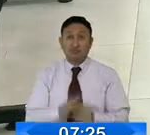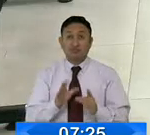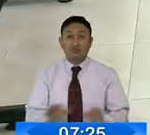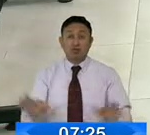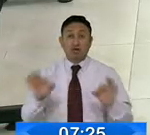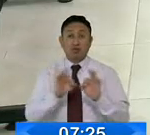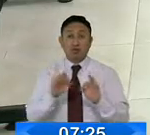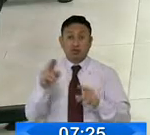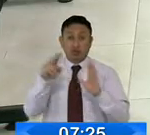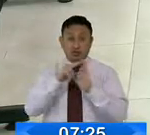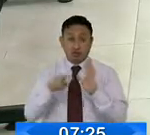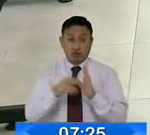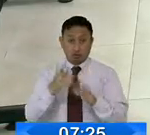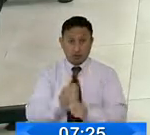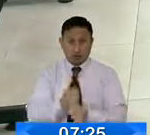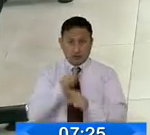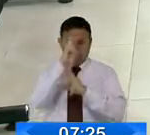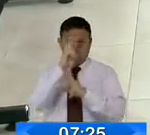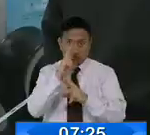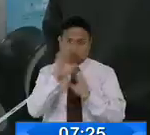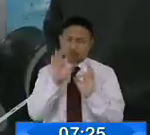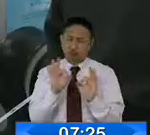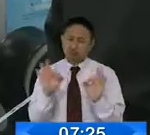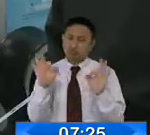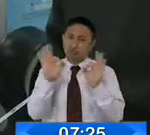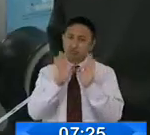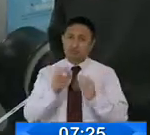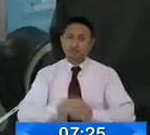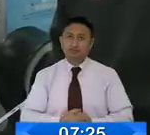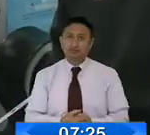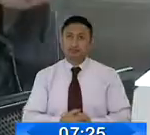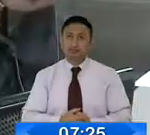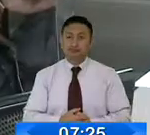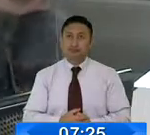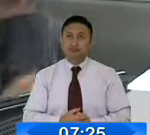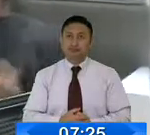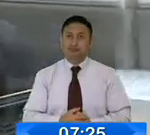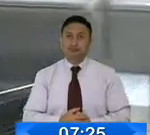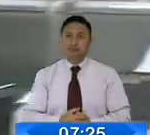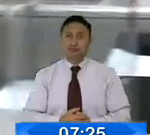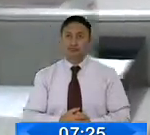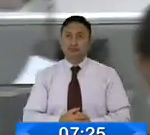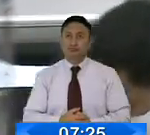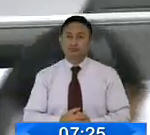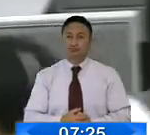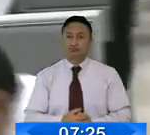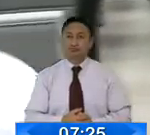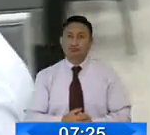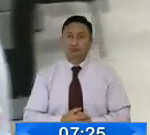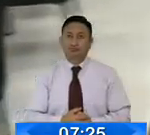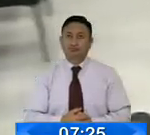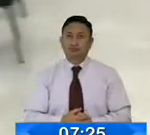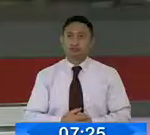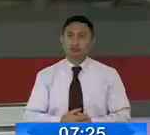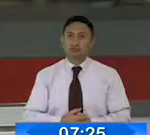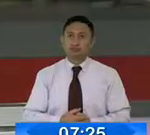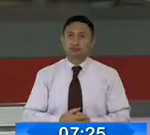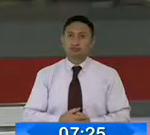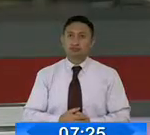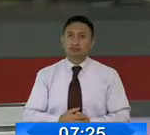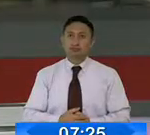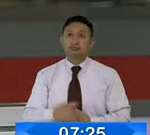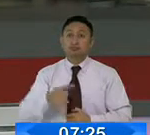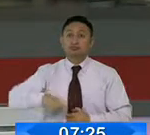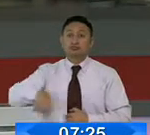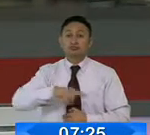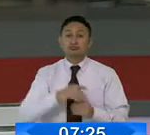cumplimiento de las normativas de seguridad dentro y fuera de las instalaciones. Informó Mauricio Sánchez. Consumos